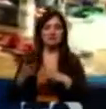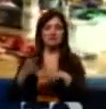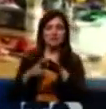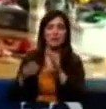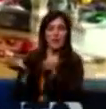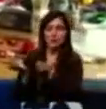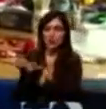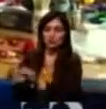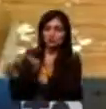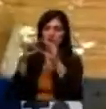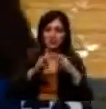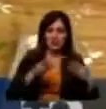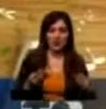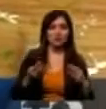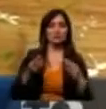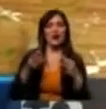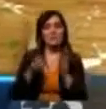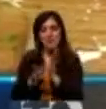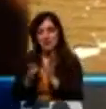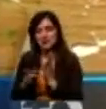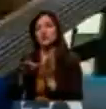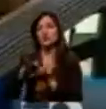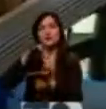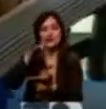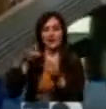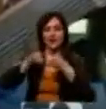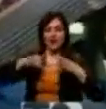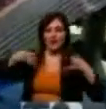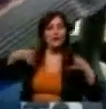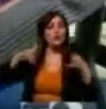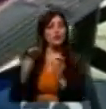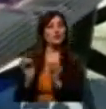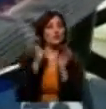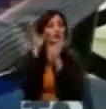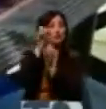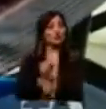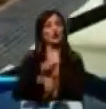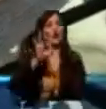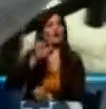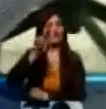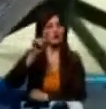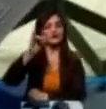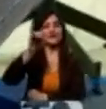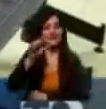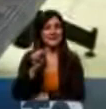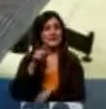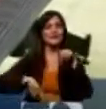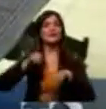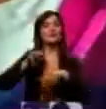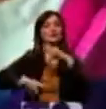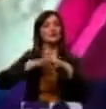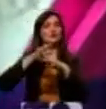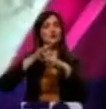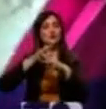CDs, hilos, entre otros, son parte del bazar navideño que ha organizado la Fundación Foodies Amigos del Mundo Frente al